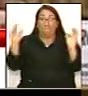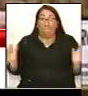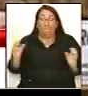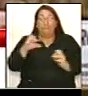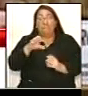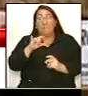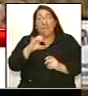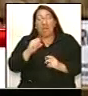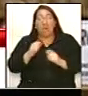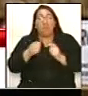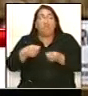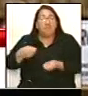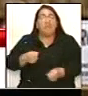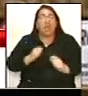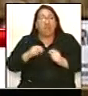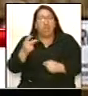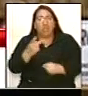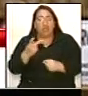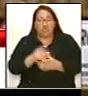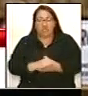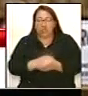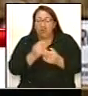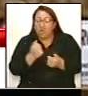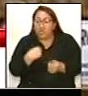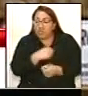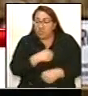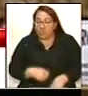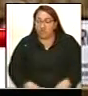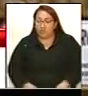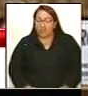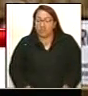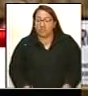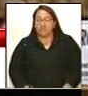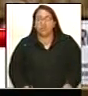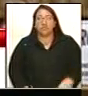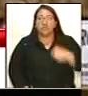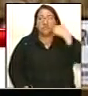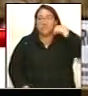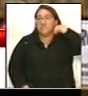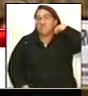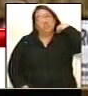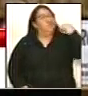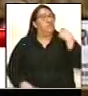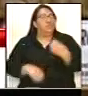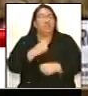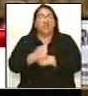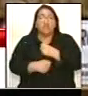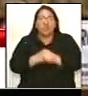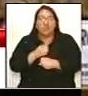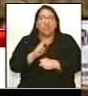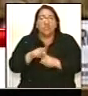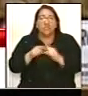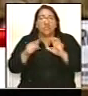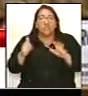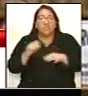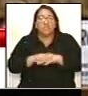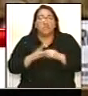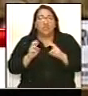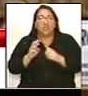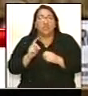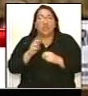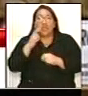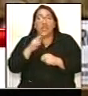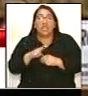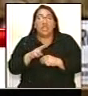Y hoy, cuando hemos tenido el tema en el año 2016, el tema del